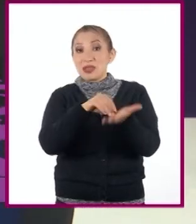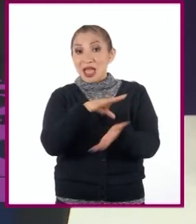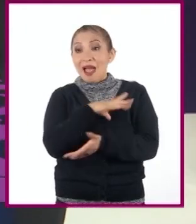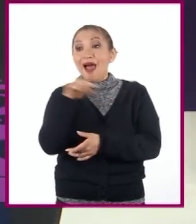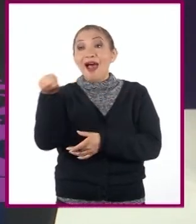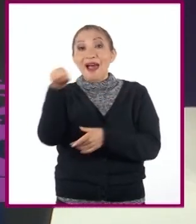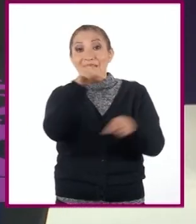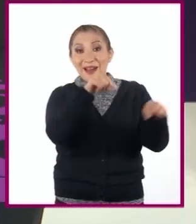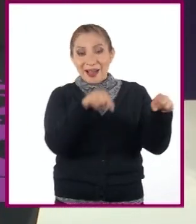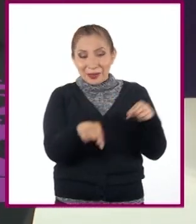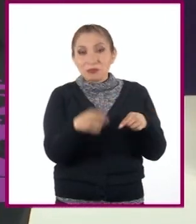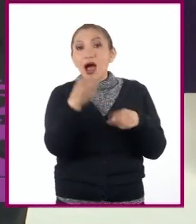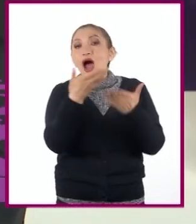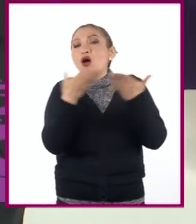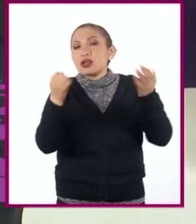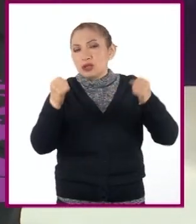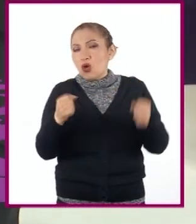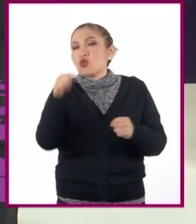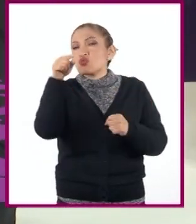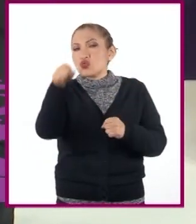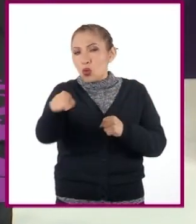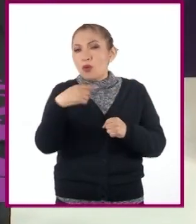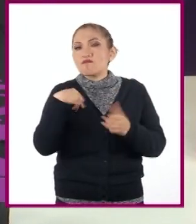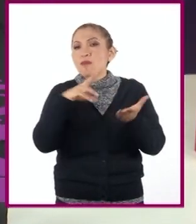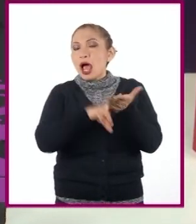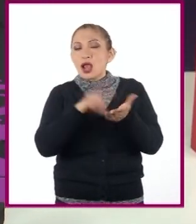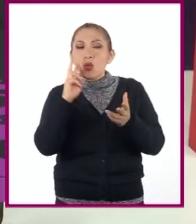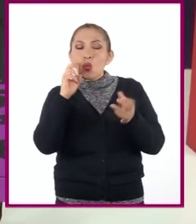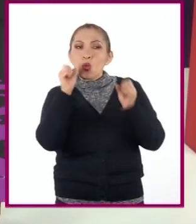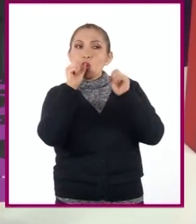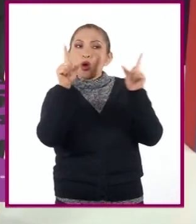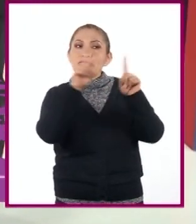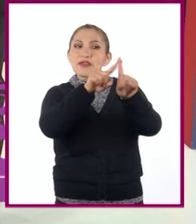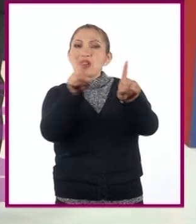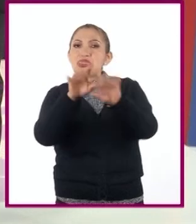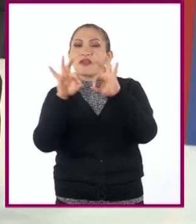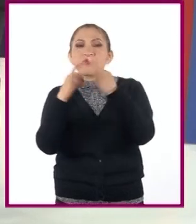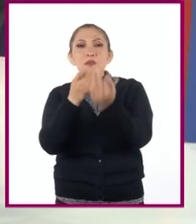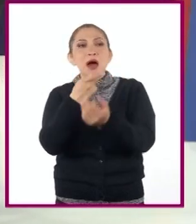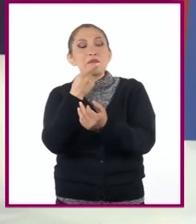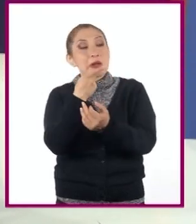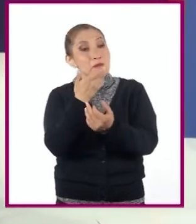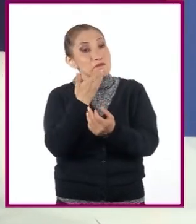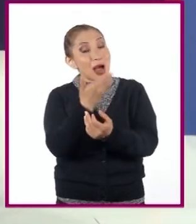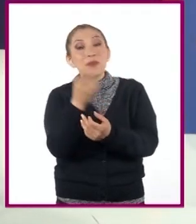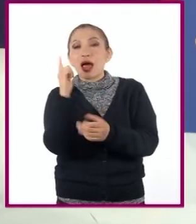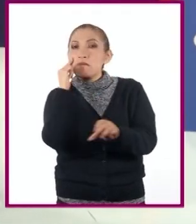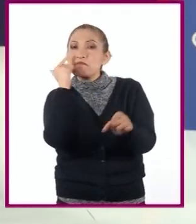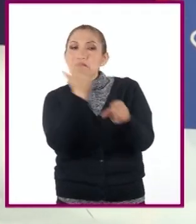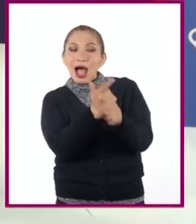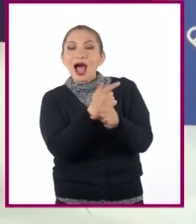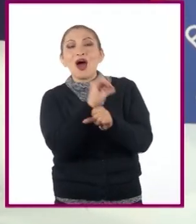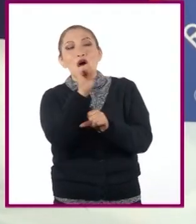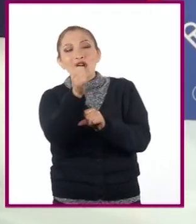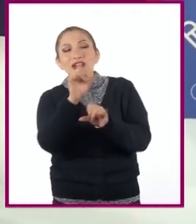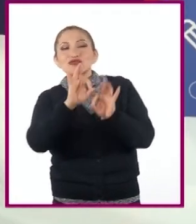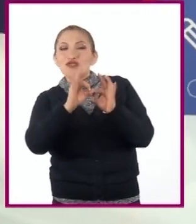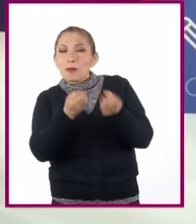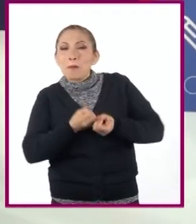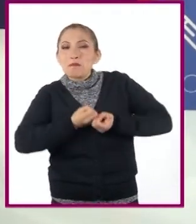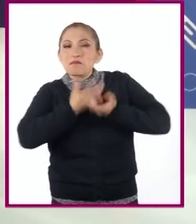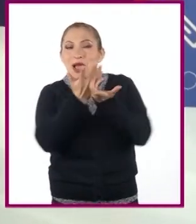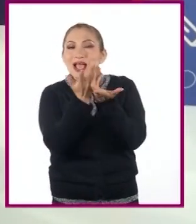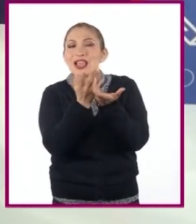presentes. Ahora estamos seguros de que ustedes valoran más las diferentes formas de hablar, pues ya se dieron cuenta de otras expresiones